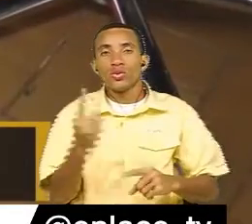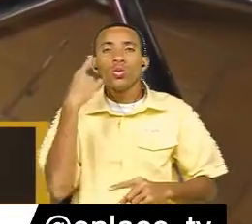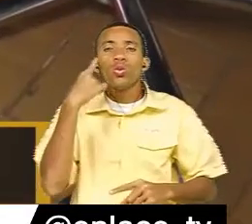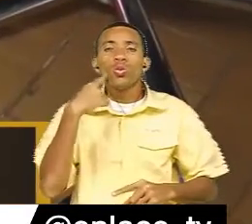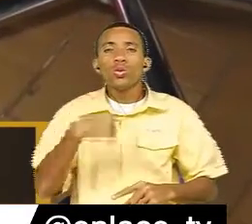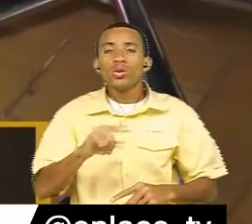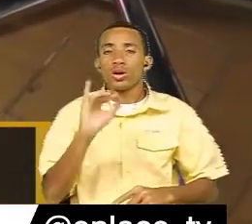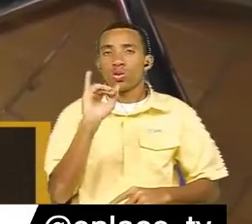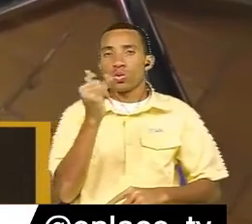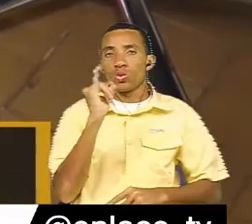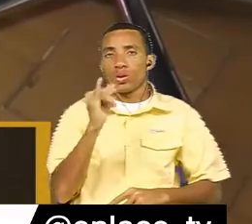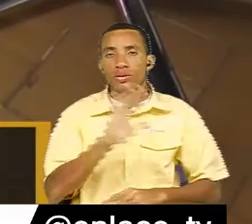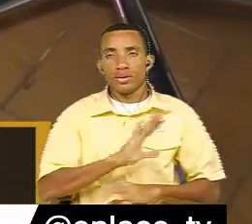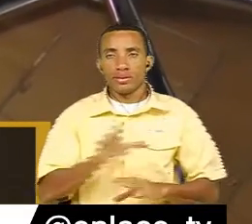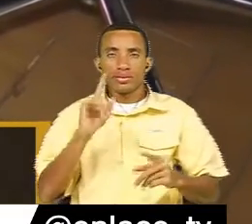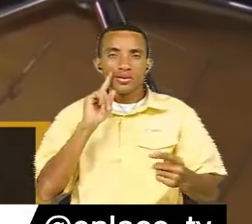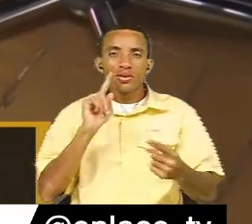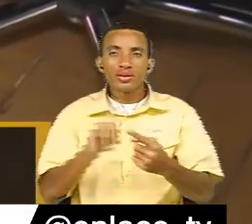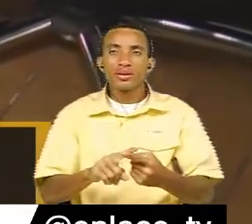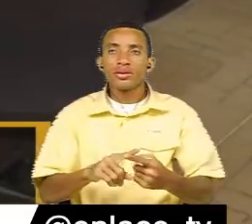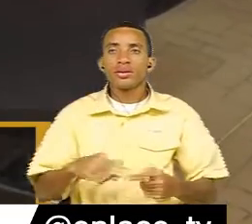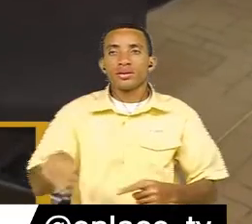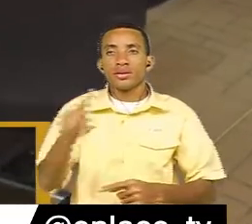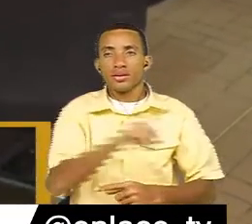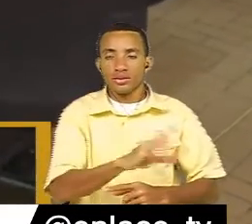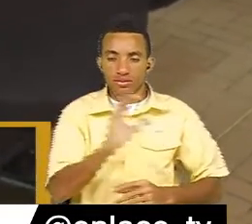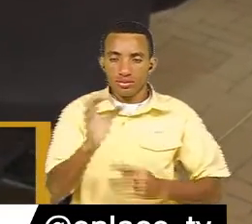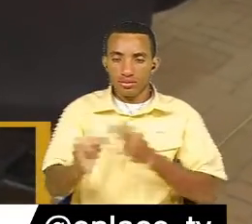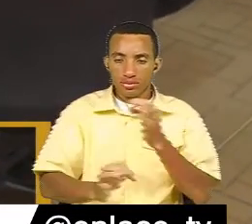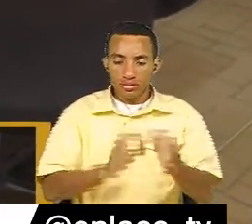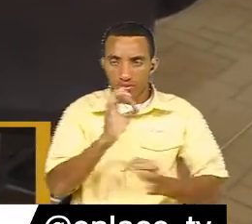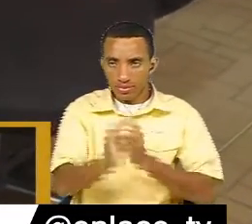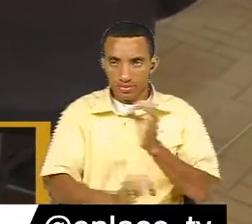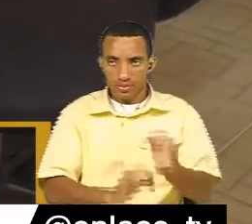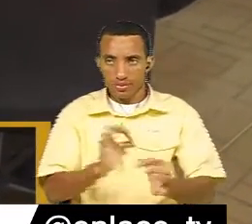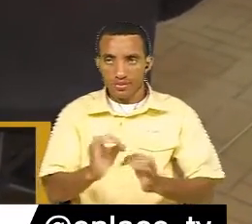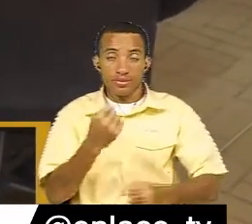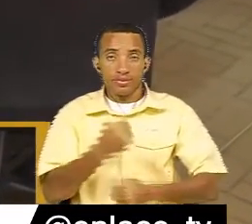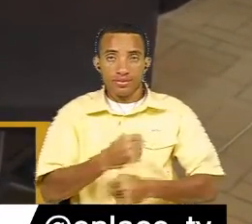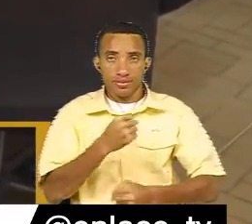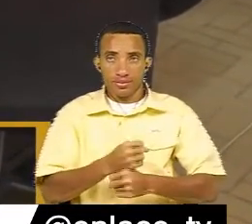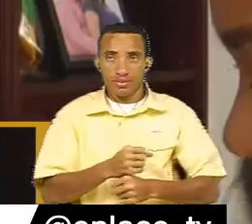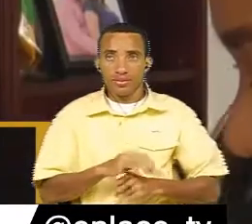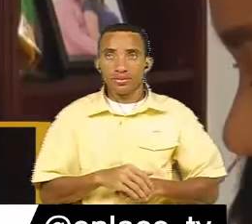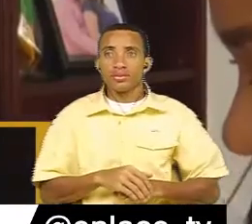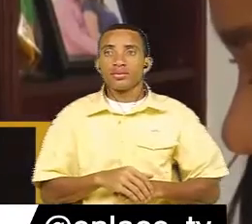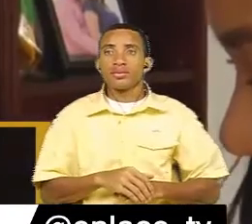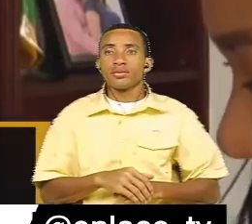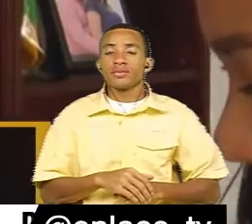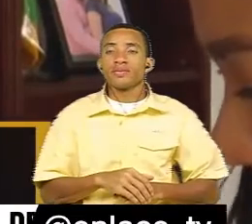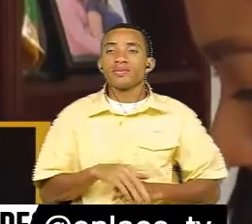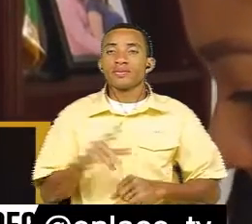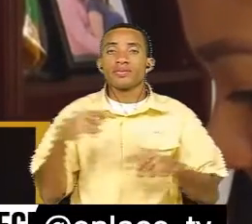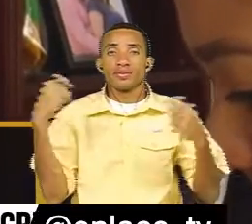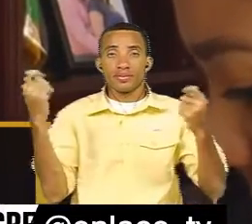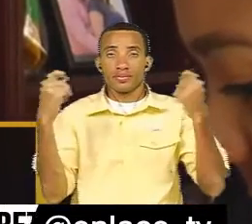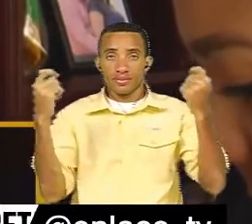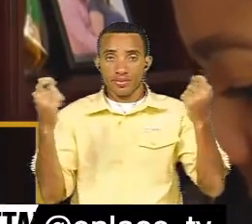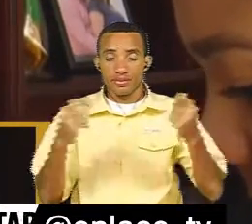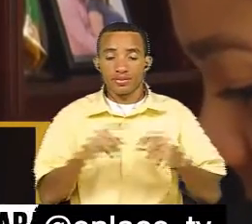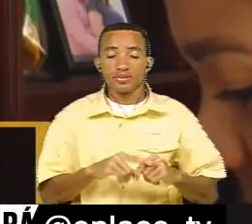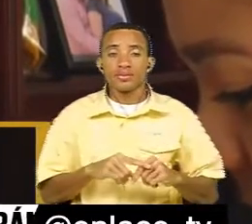jueves, tiene un objetivo: garantizar seguridad laboral en cada una de las dependencias. Es una campaña que a través de la Secretaría General,